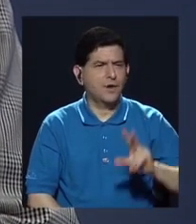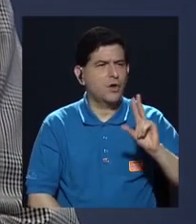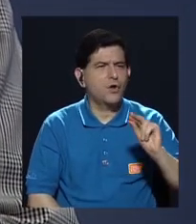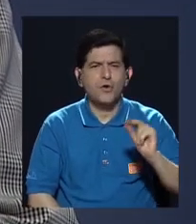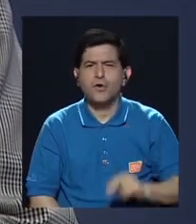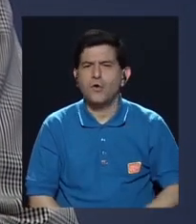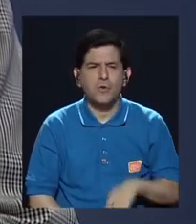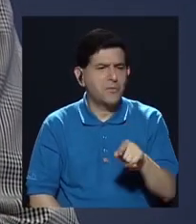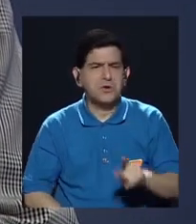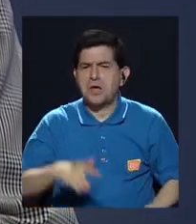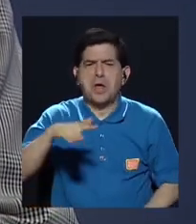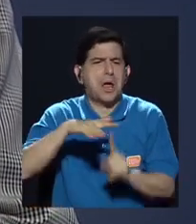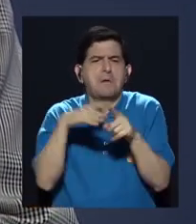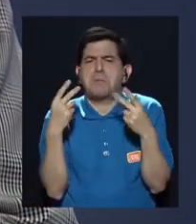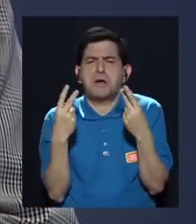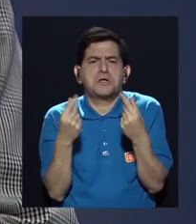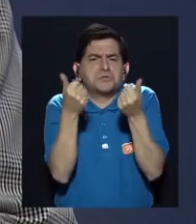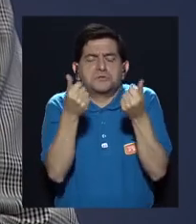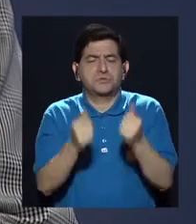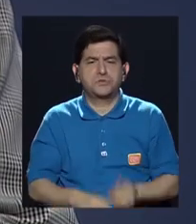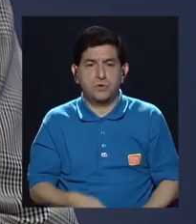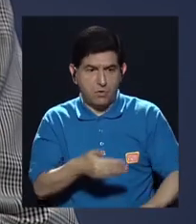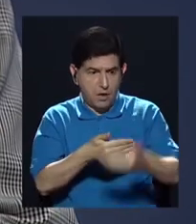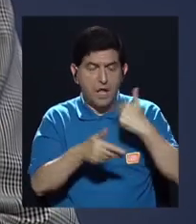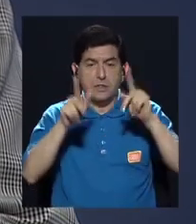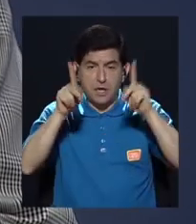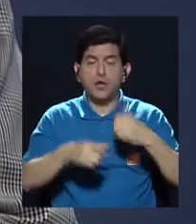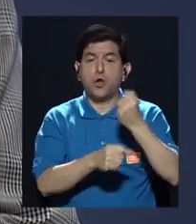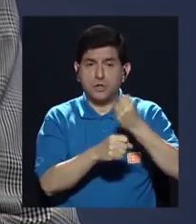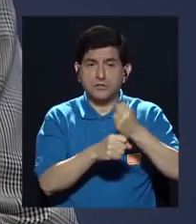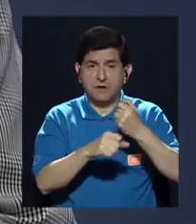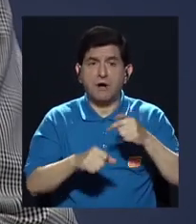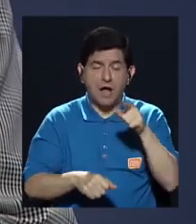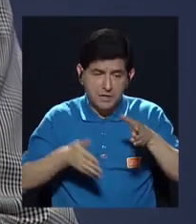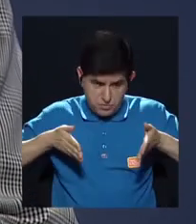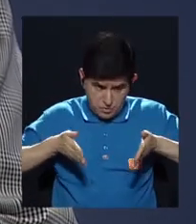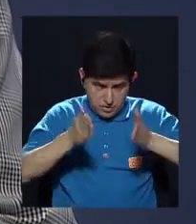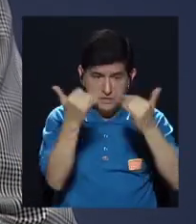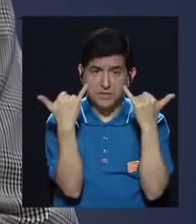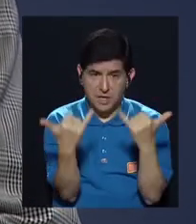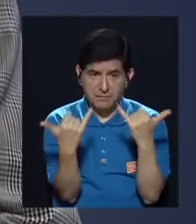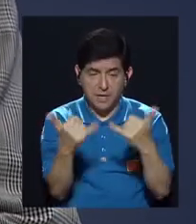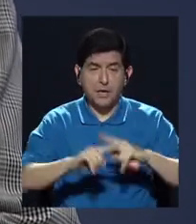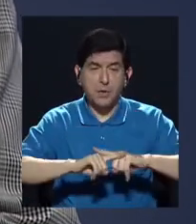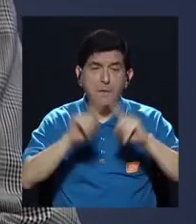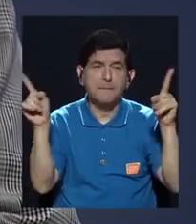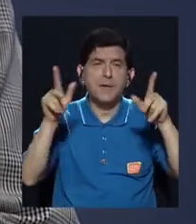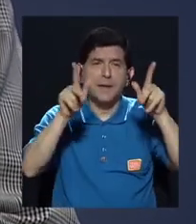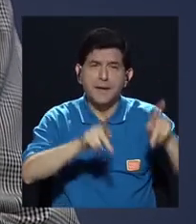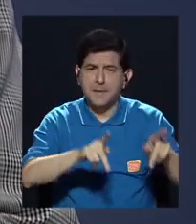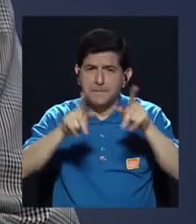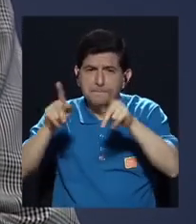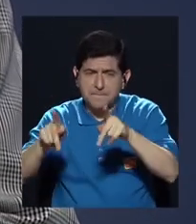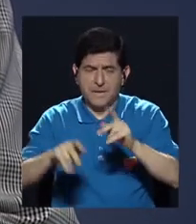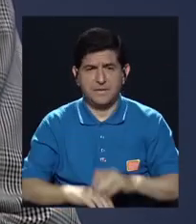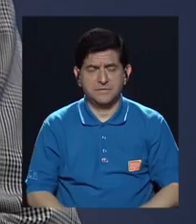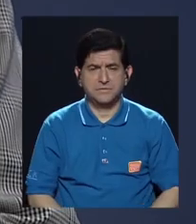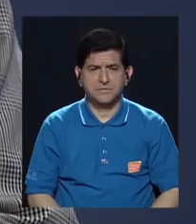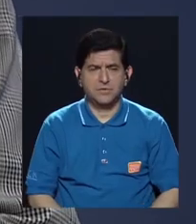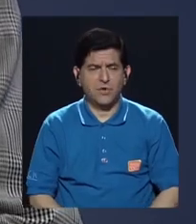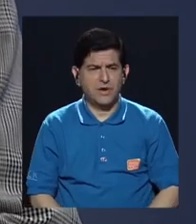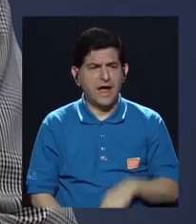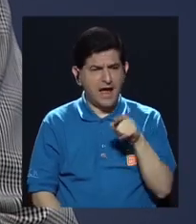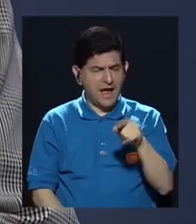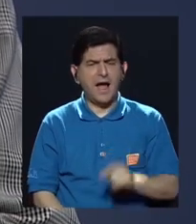no por generación espontánea, porque había predecesores que habían trabajado en esas direcciones también, pero quien levanta